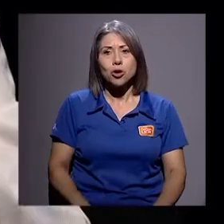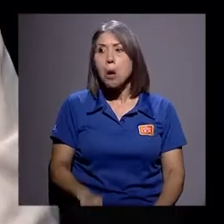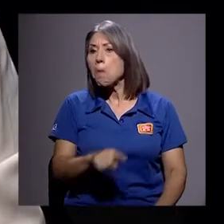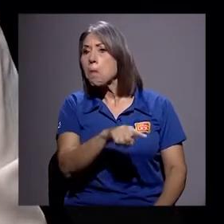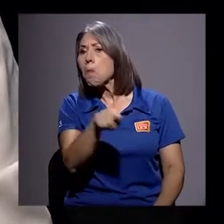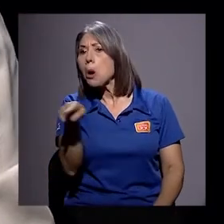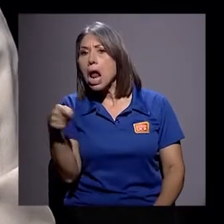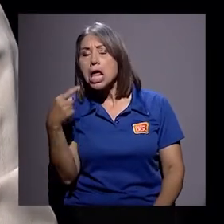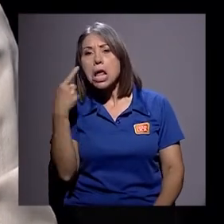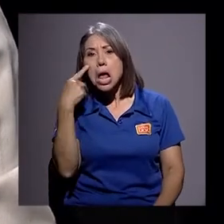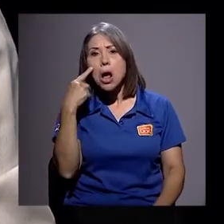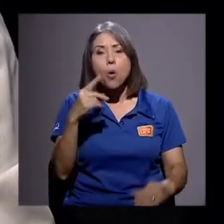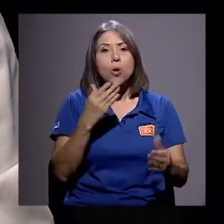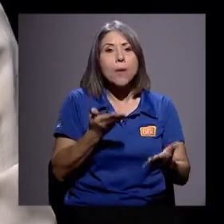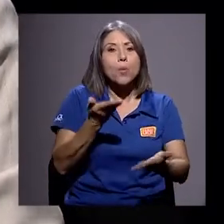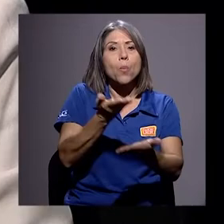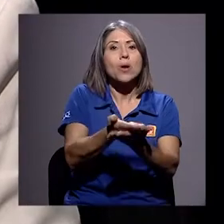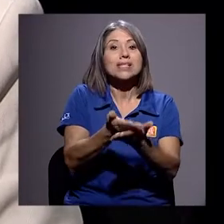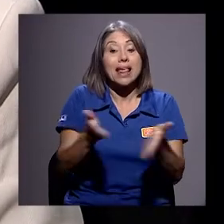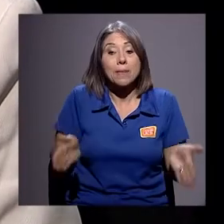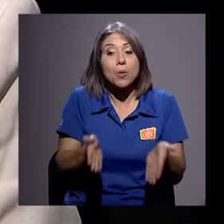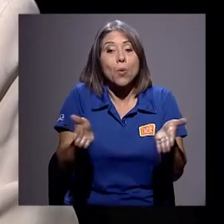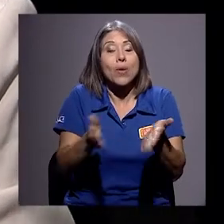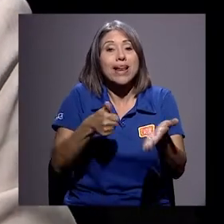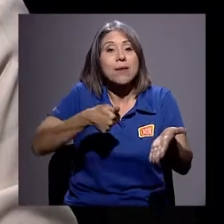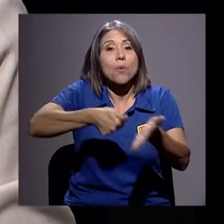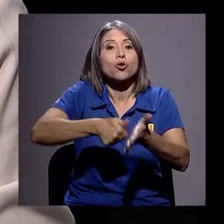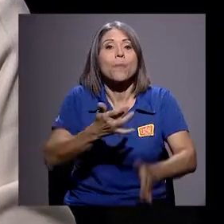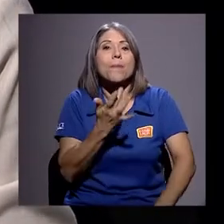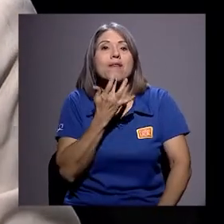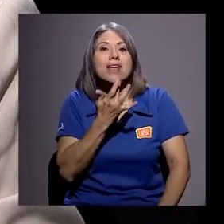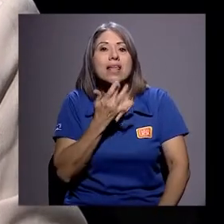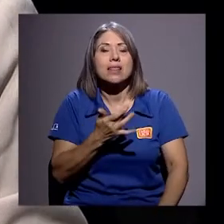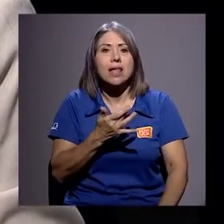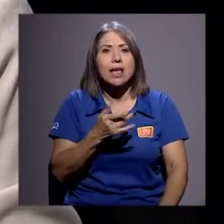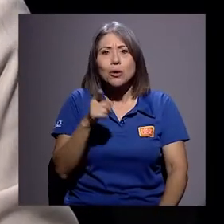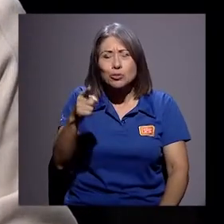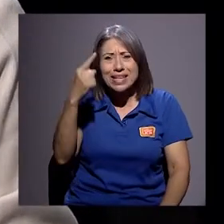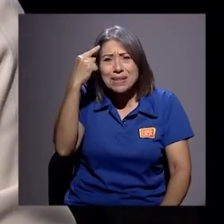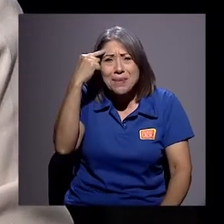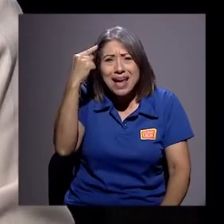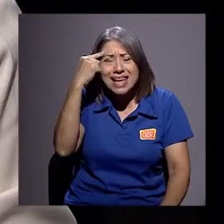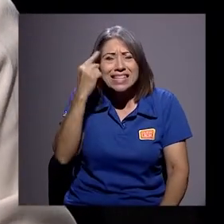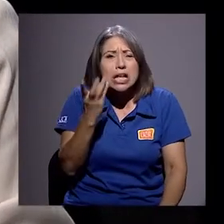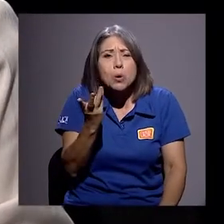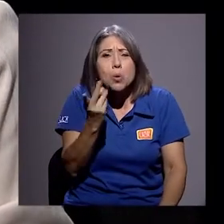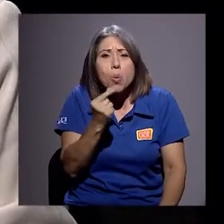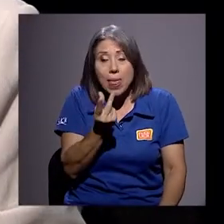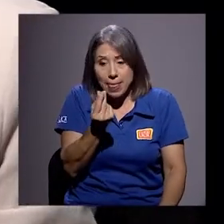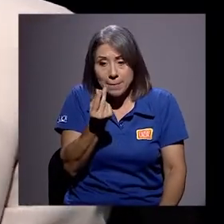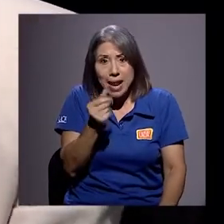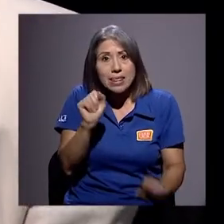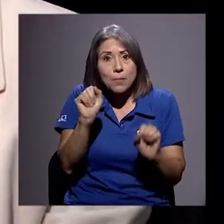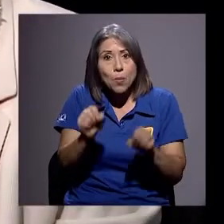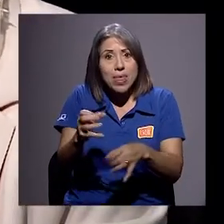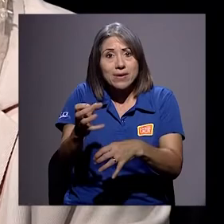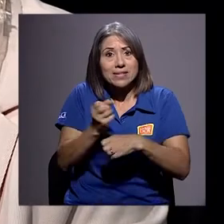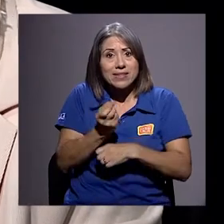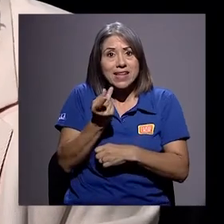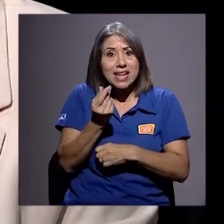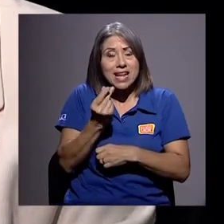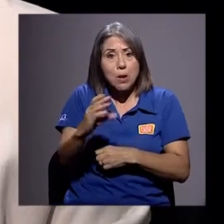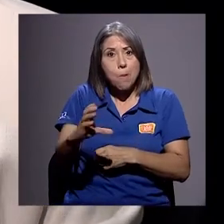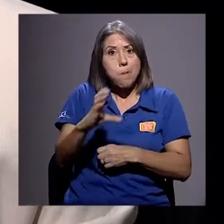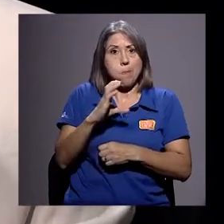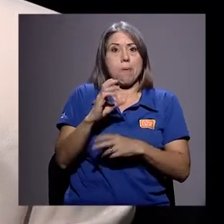propuesta de promover el voto preferente imagínese en la cantidad de plata que puede entrar a los partidos políticos si comienza a